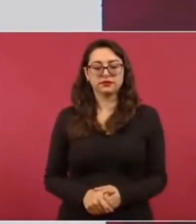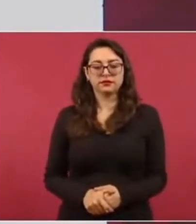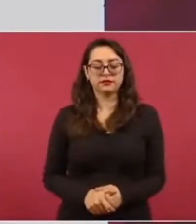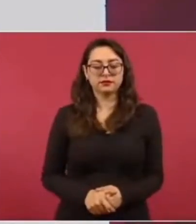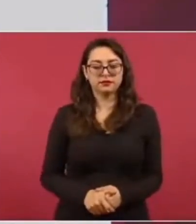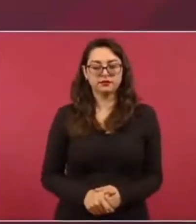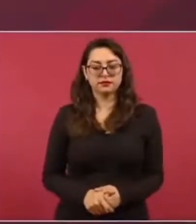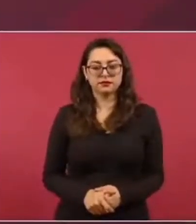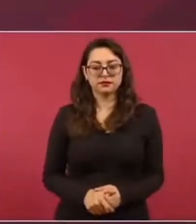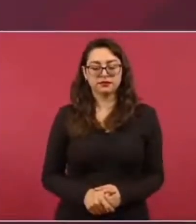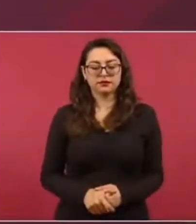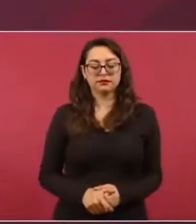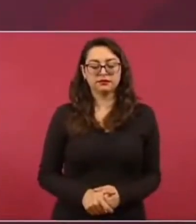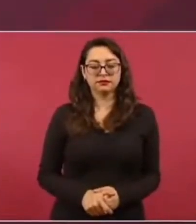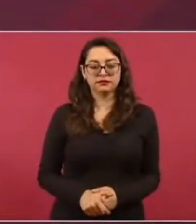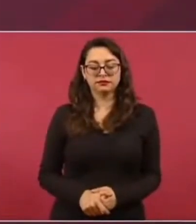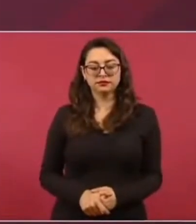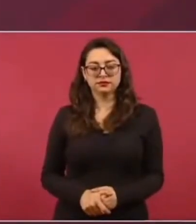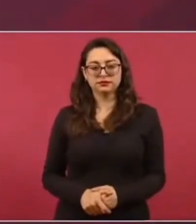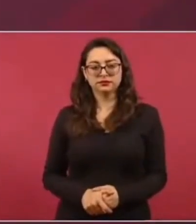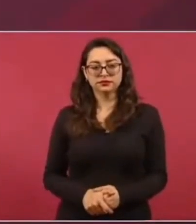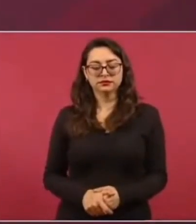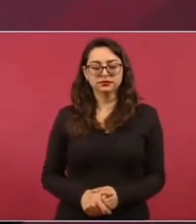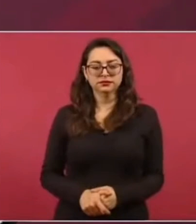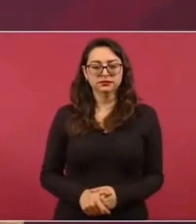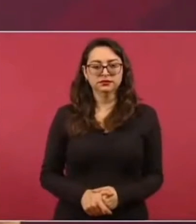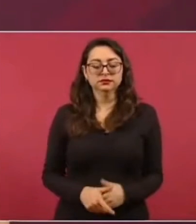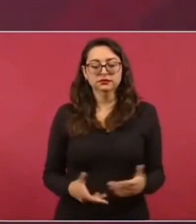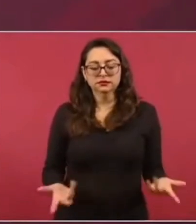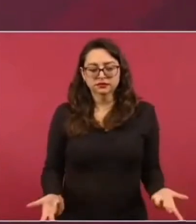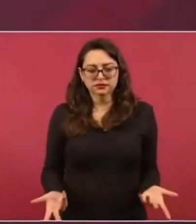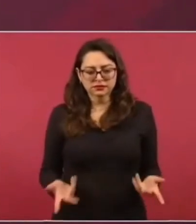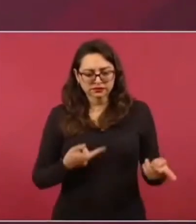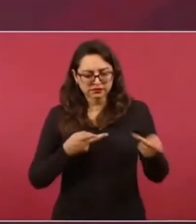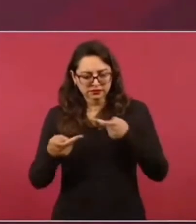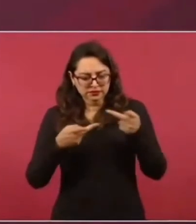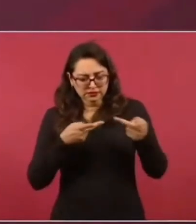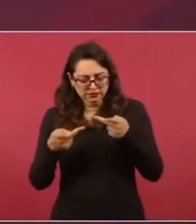No estaba en la agenda el combate a la corrupción,